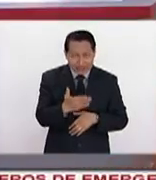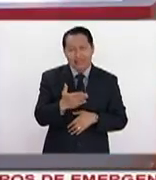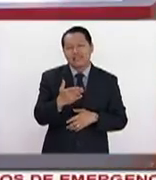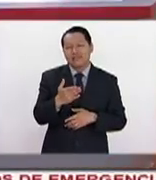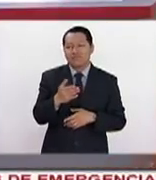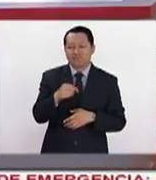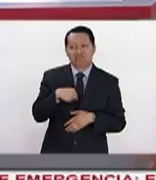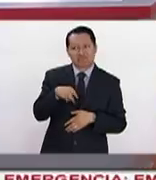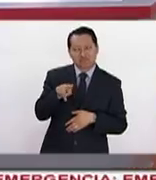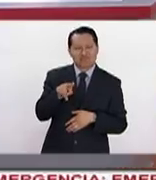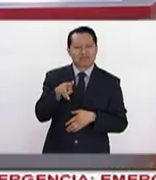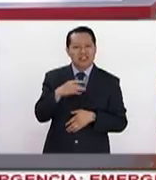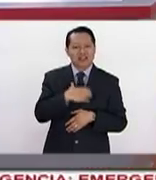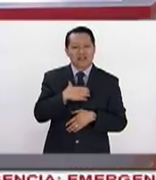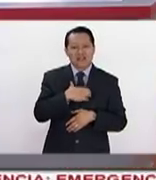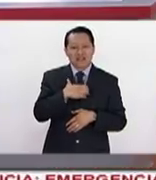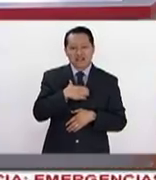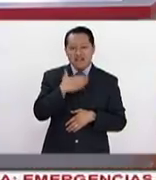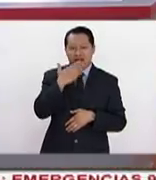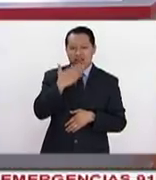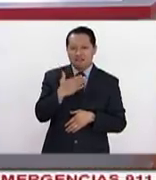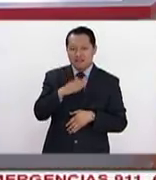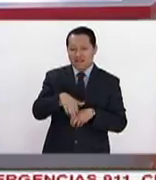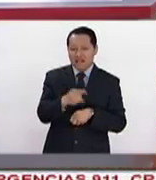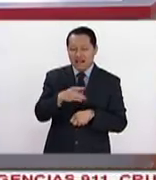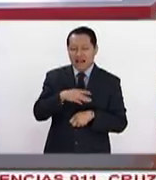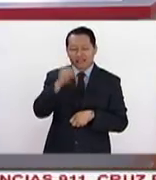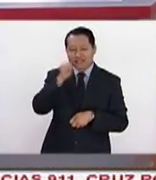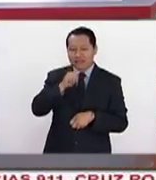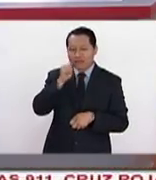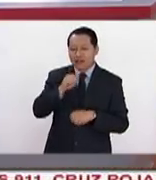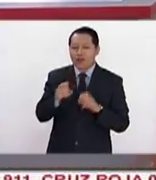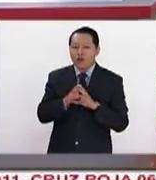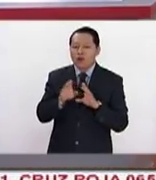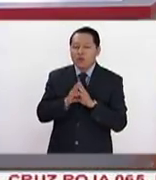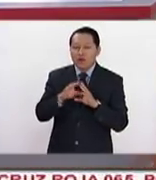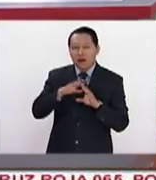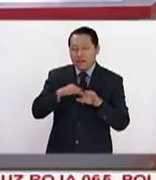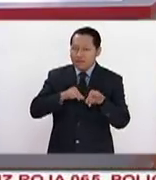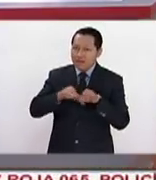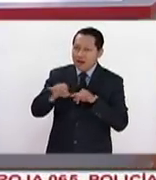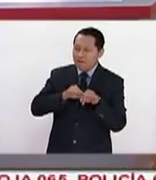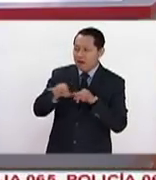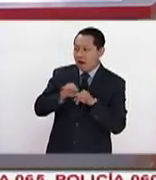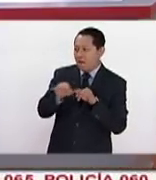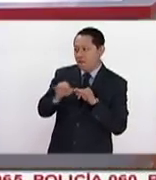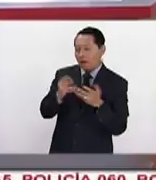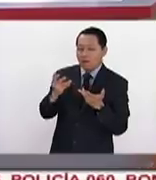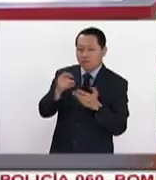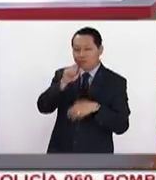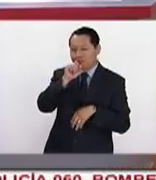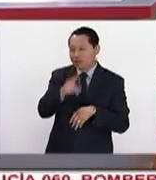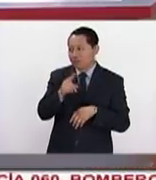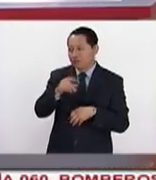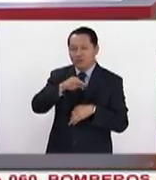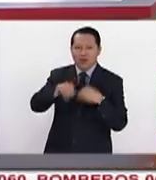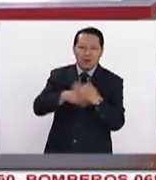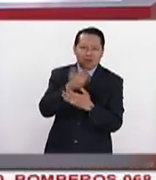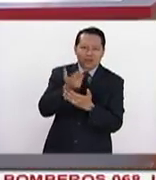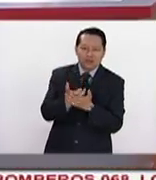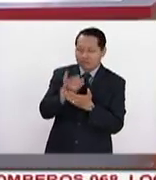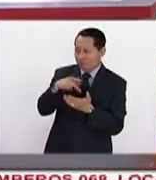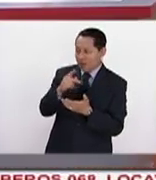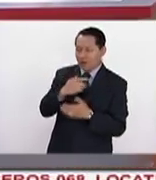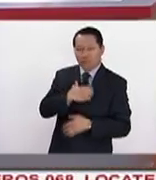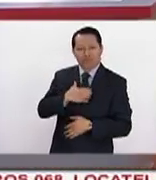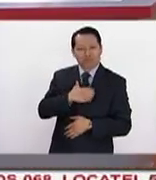siempre es motivante disfrutar este tipo de mañanas, trabajando por un lado, Claro. mientras que todos están descansando. Pero qué bueno,